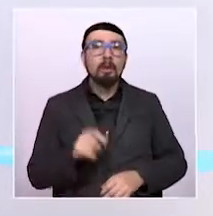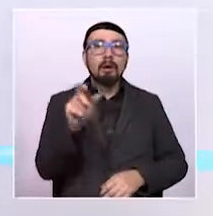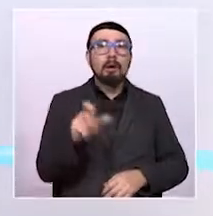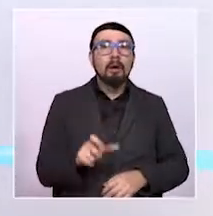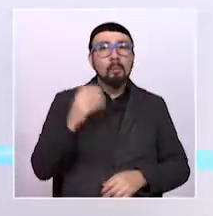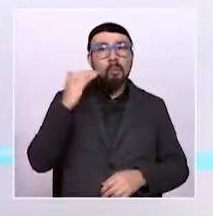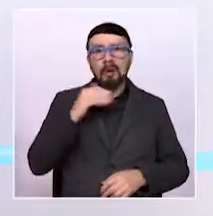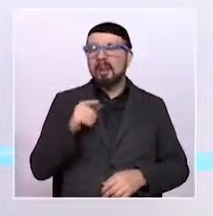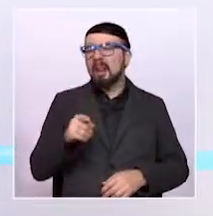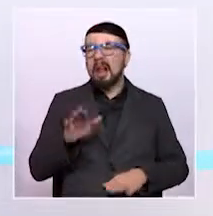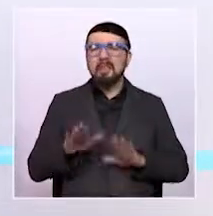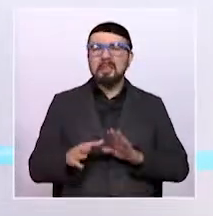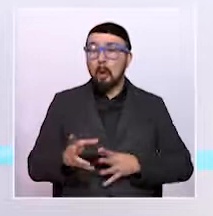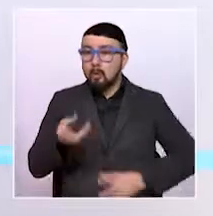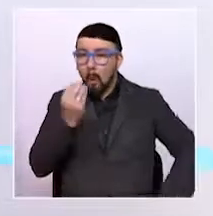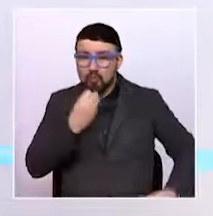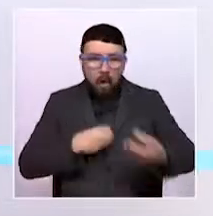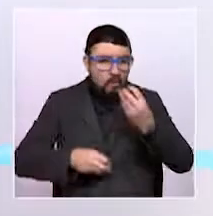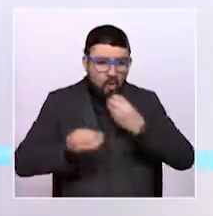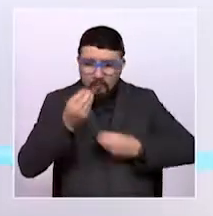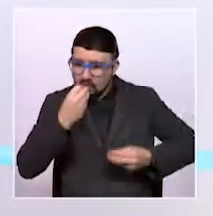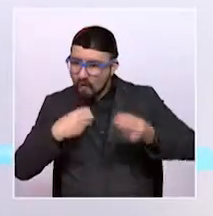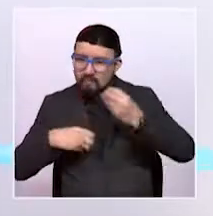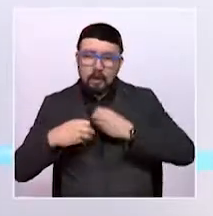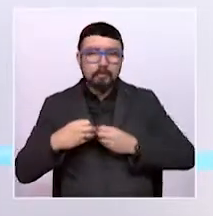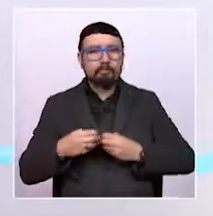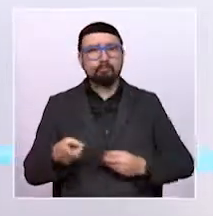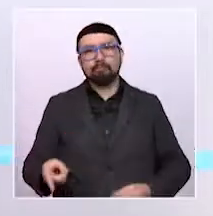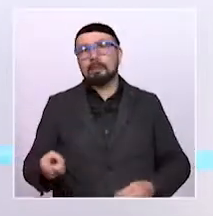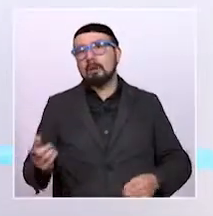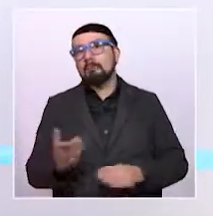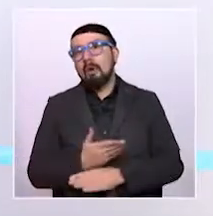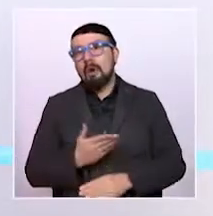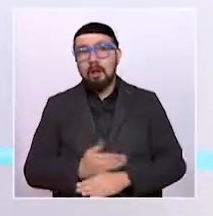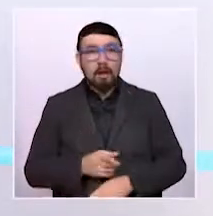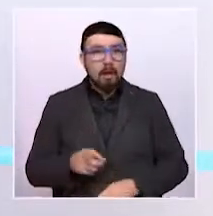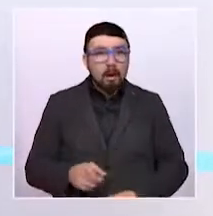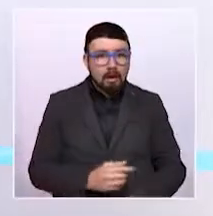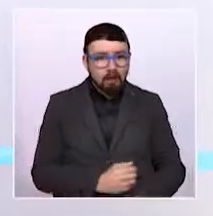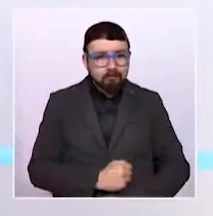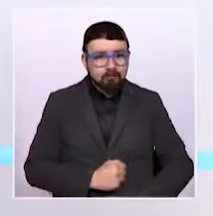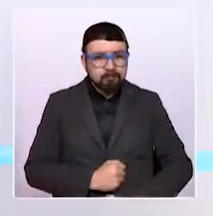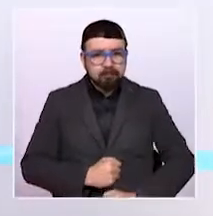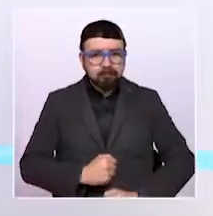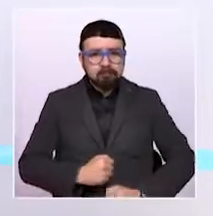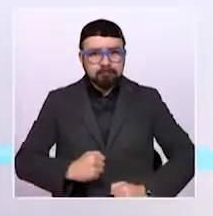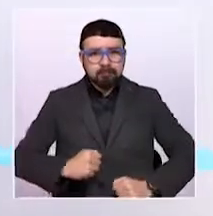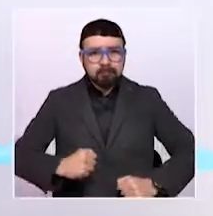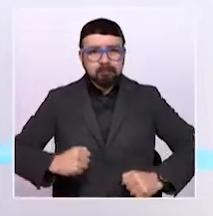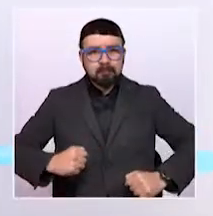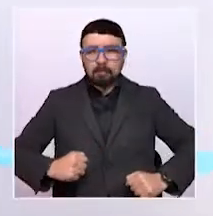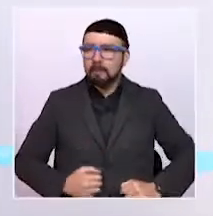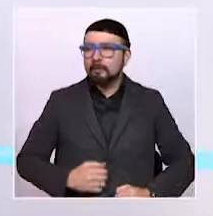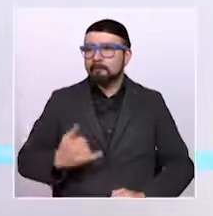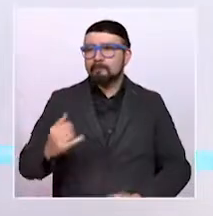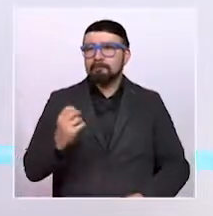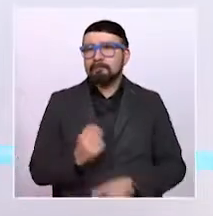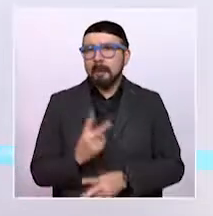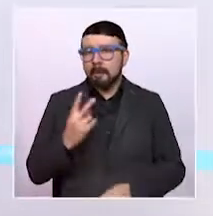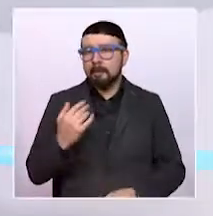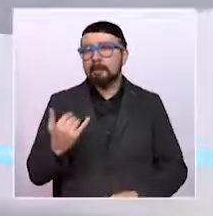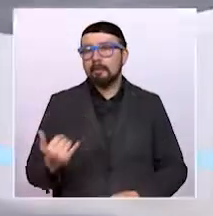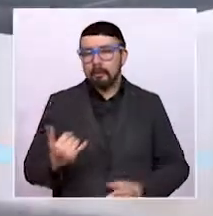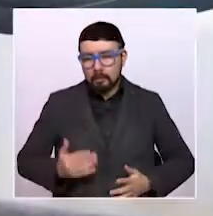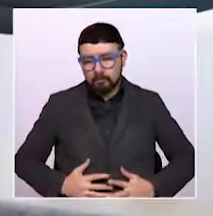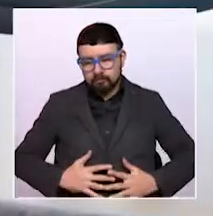malos hábitos alimenticios y así mismo su peso la ha llevado a estar en un peso de riesgo entonces